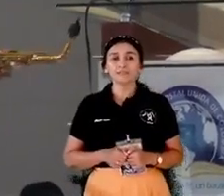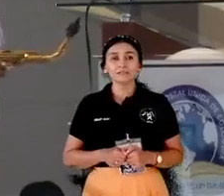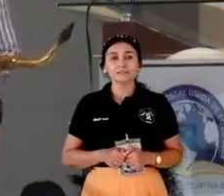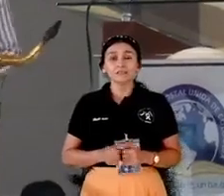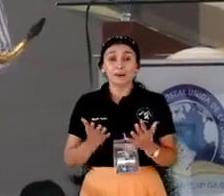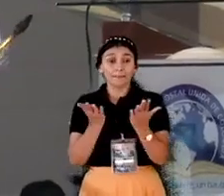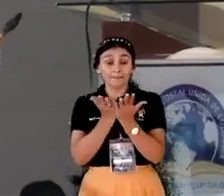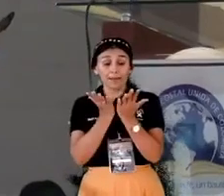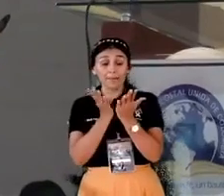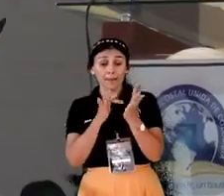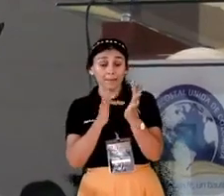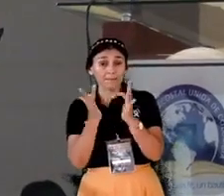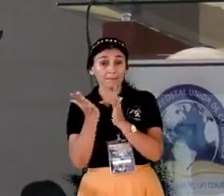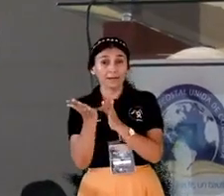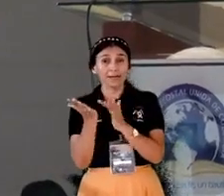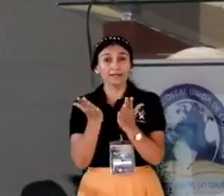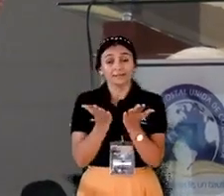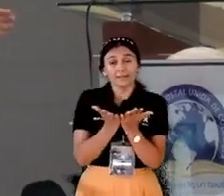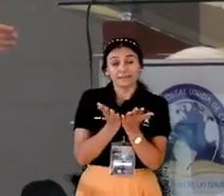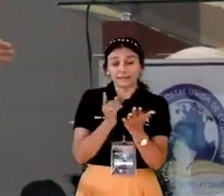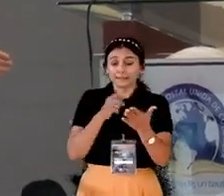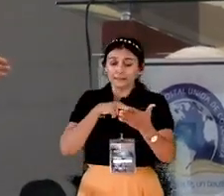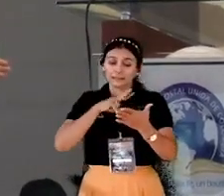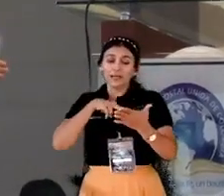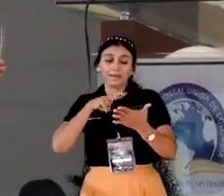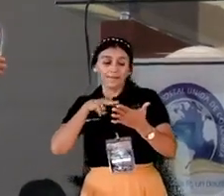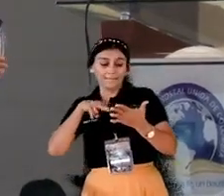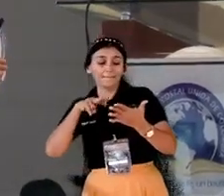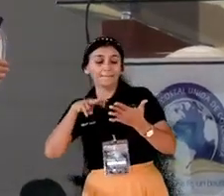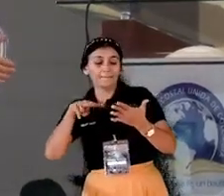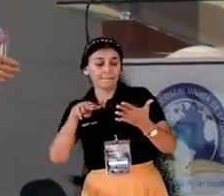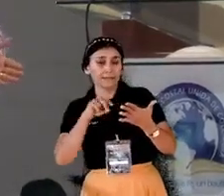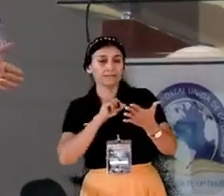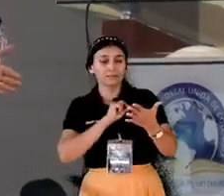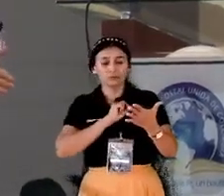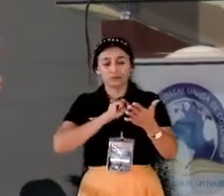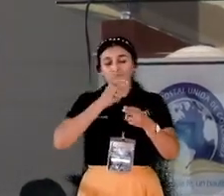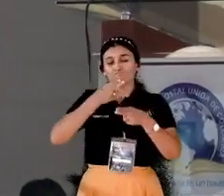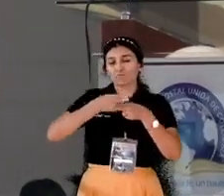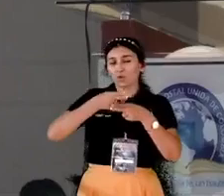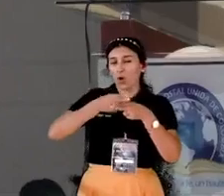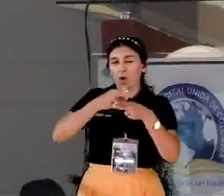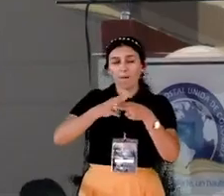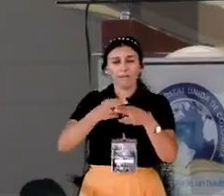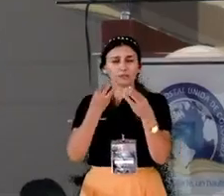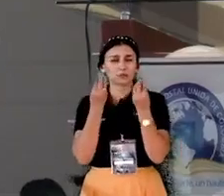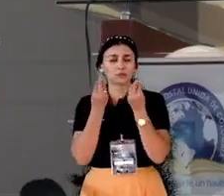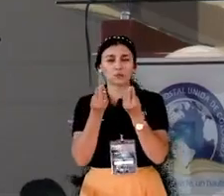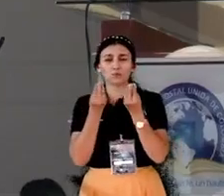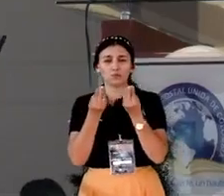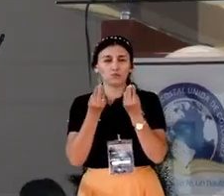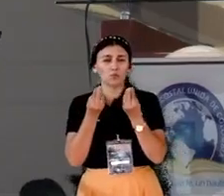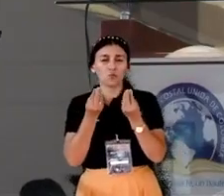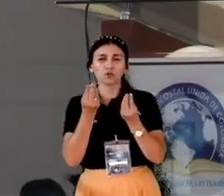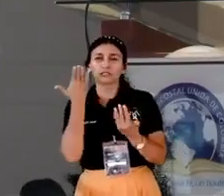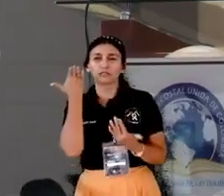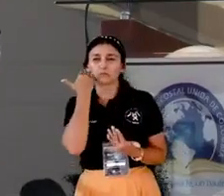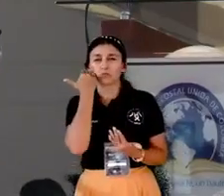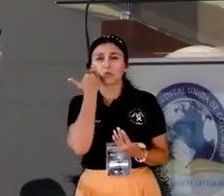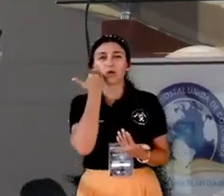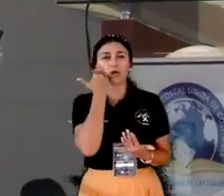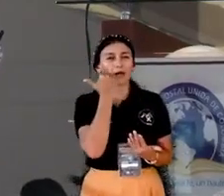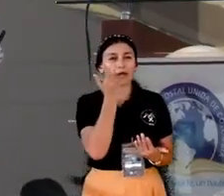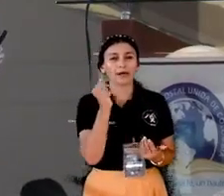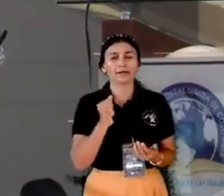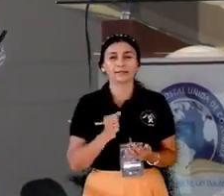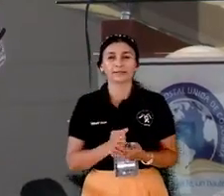en ellos, seguramente los nombres que mencionó nuestra hermana líder de las damas Dorcas, nuestra hermana Estela,